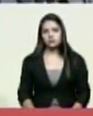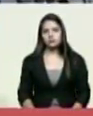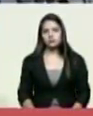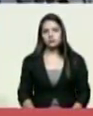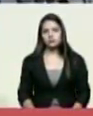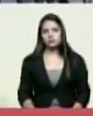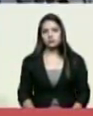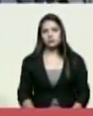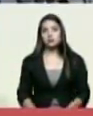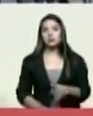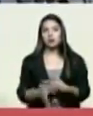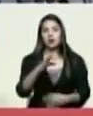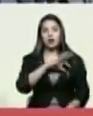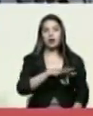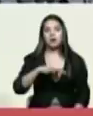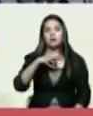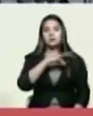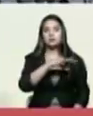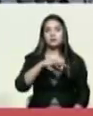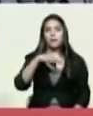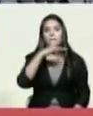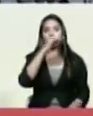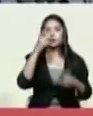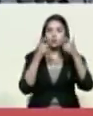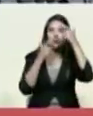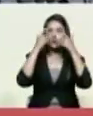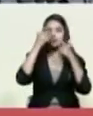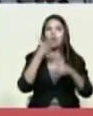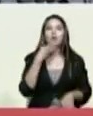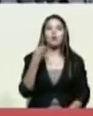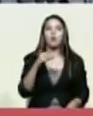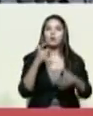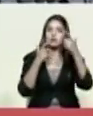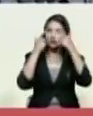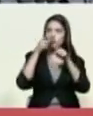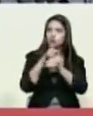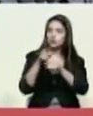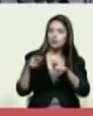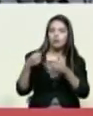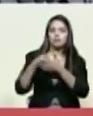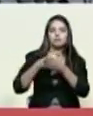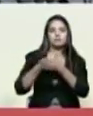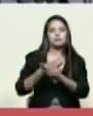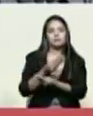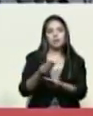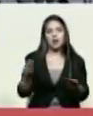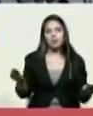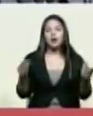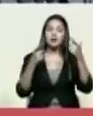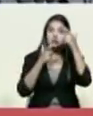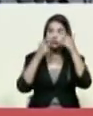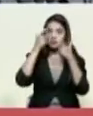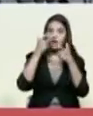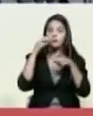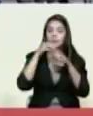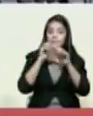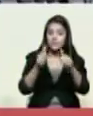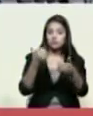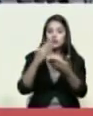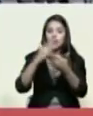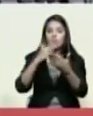Mantengamos el espíritu de Hugo Chávez, del joven Hugo Chávez, que ustedes lo llevan. Hugo Chávez entró a la academia